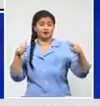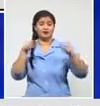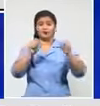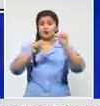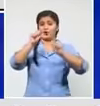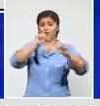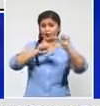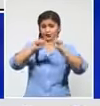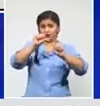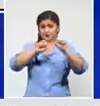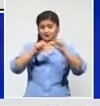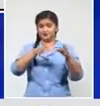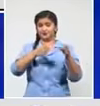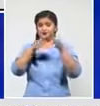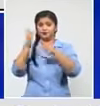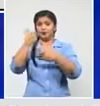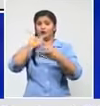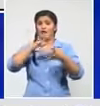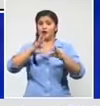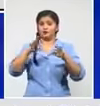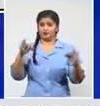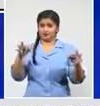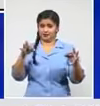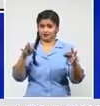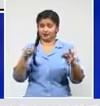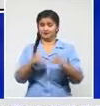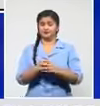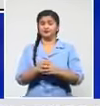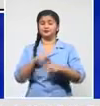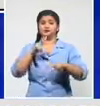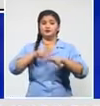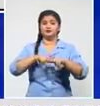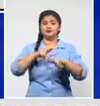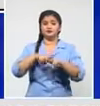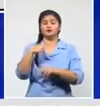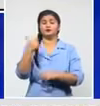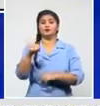Artemisa, La Habana con 10